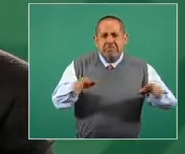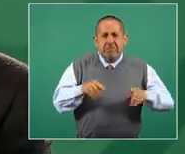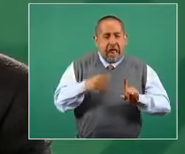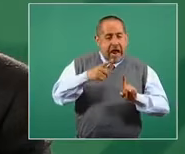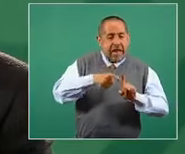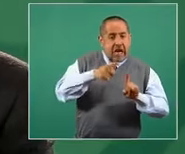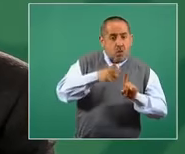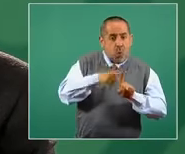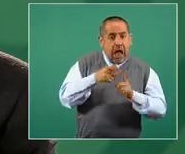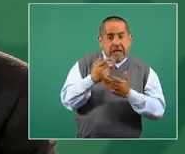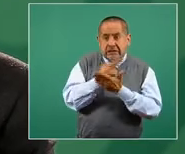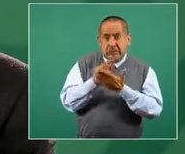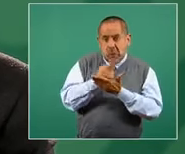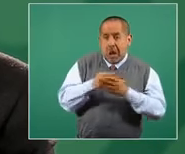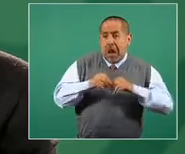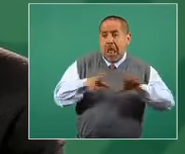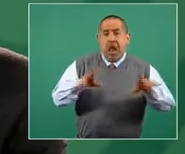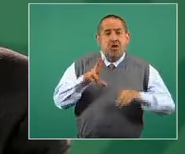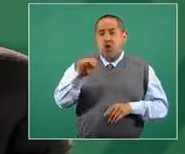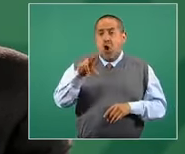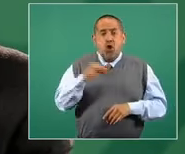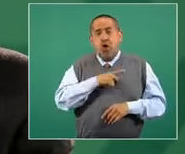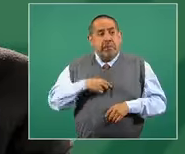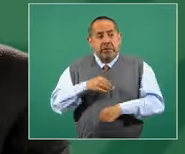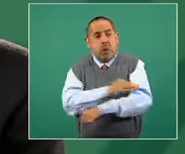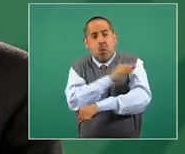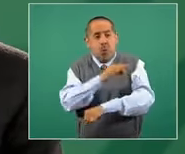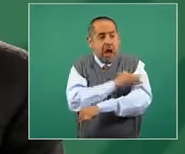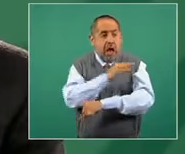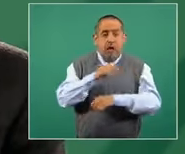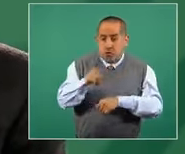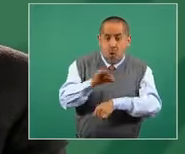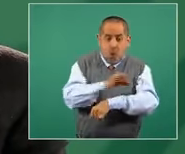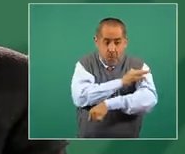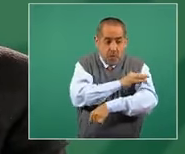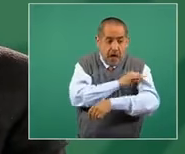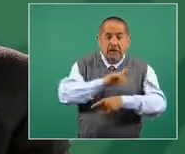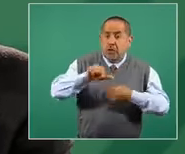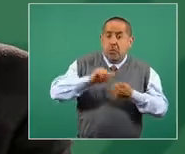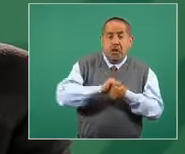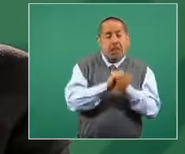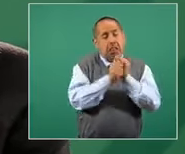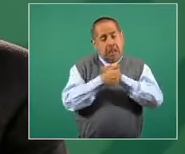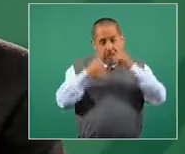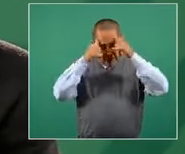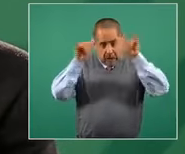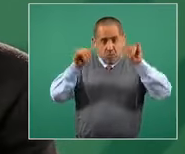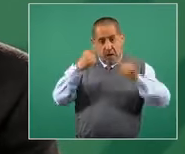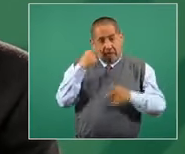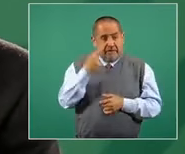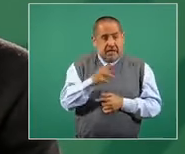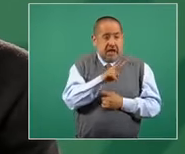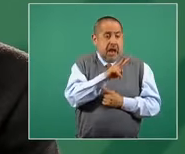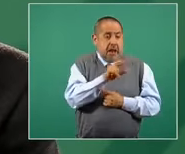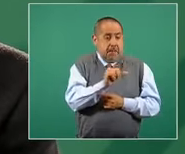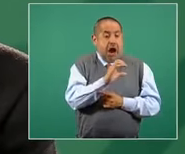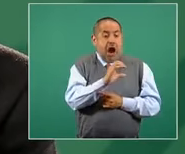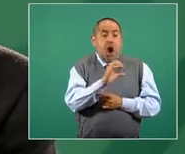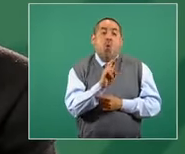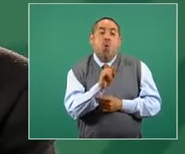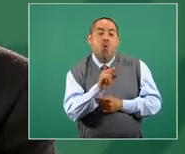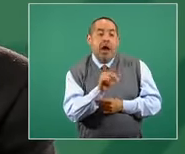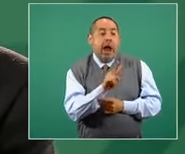caricaturas que decían que las personas se iban a convertir en vacas porque la vacuna venía de las vacas y cosas